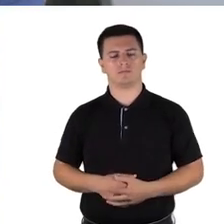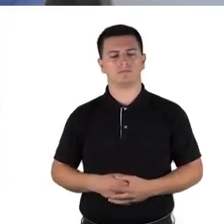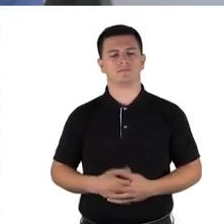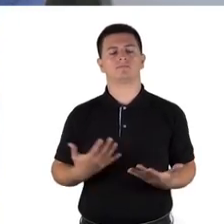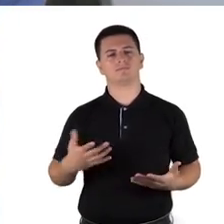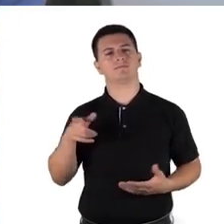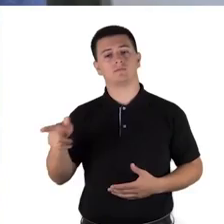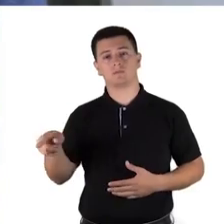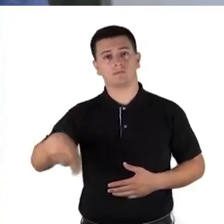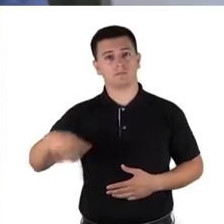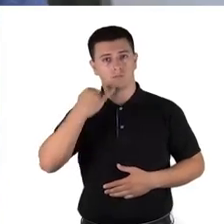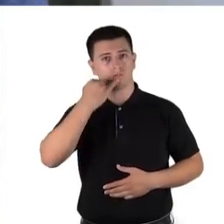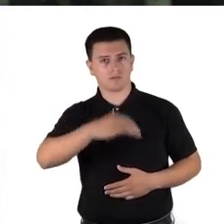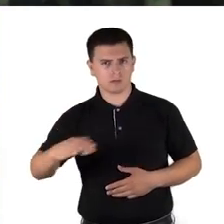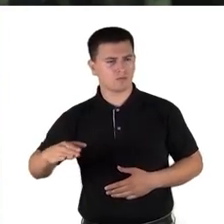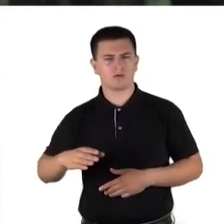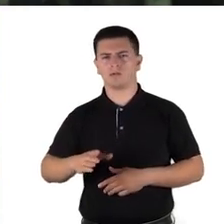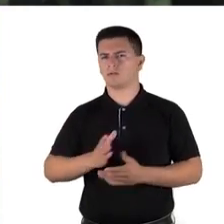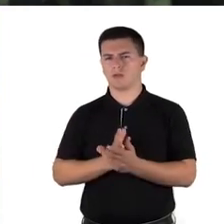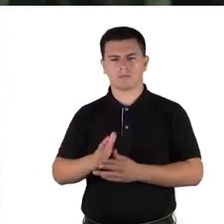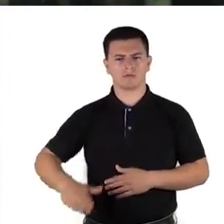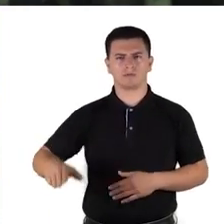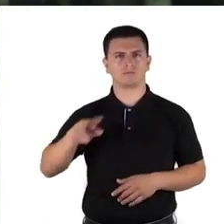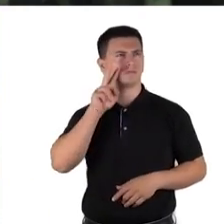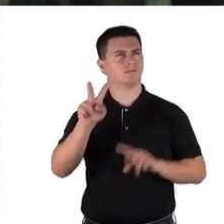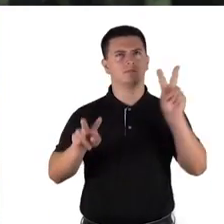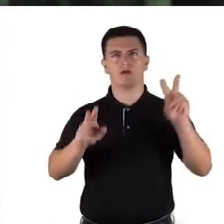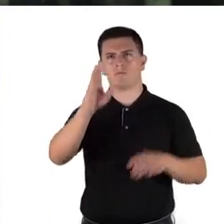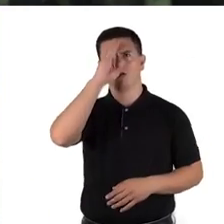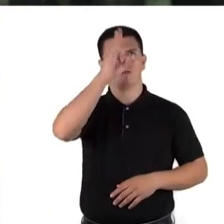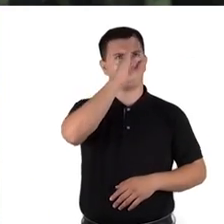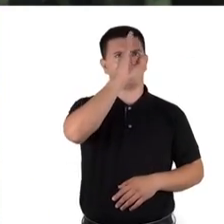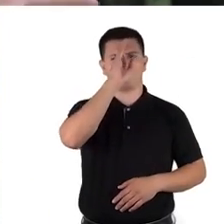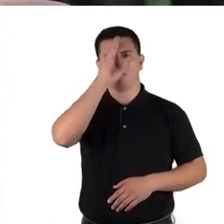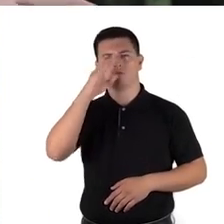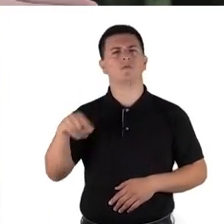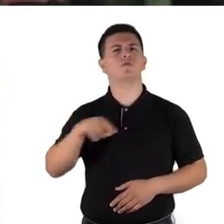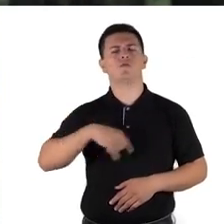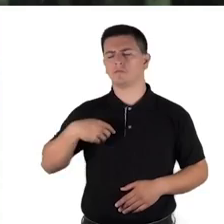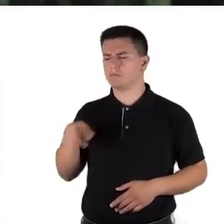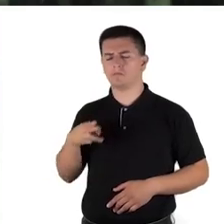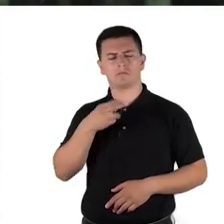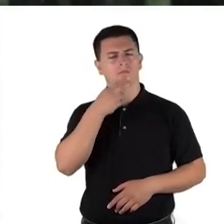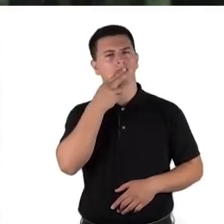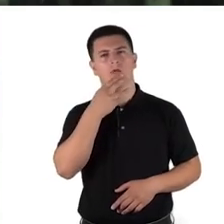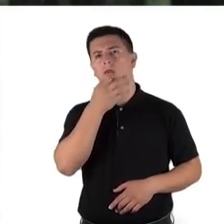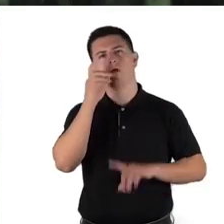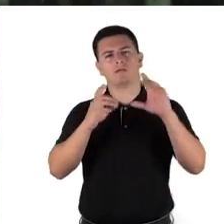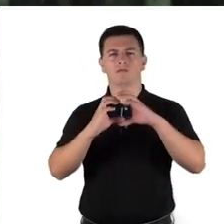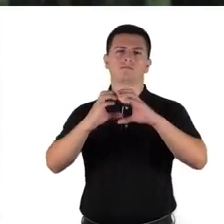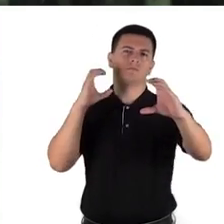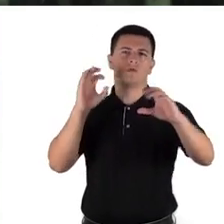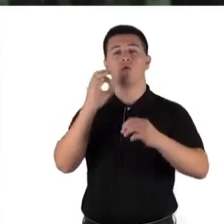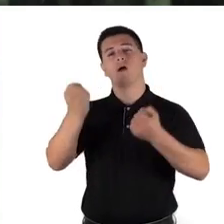otros chicos también a lo mejor, ¿verdad? Claro. Ahí también es como bueno ver que los niños aprenden durante todo el tiempo, ¿verdad? Quizás nosotros no nos damos